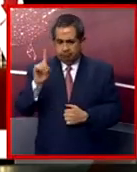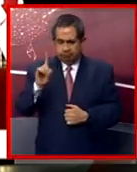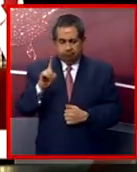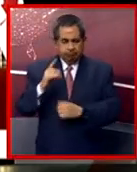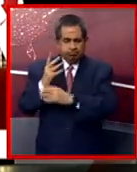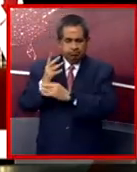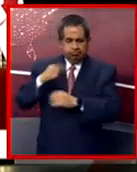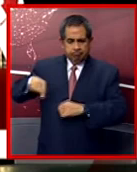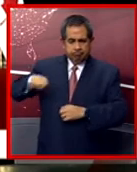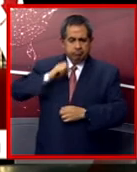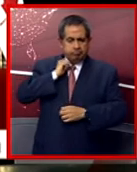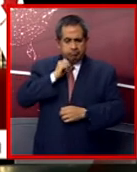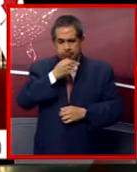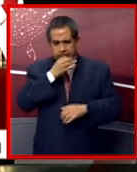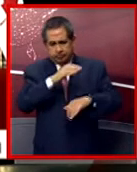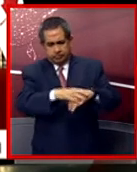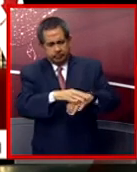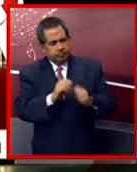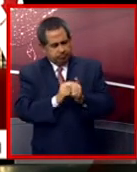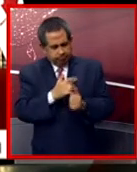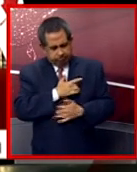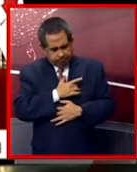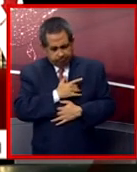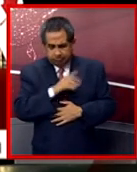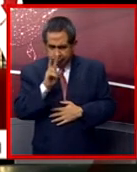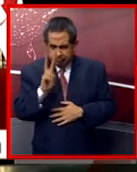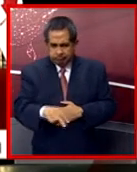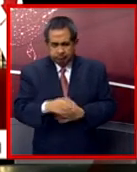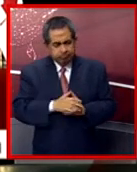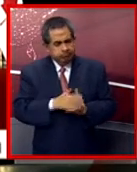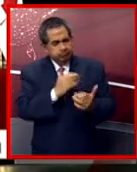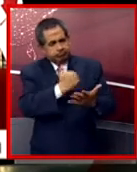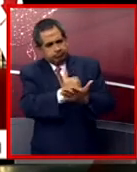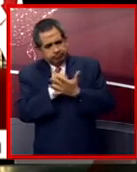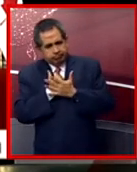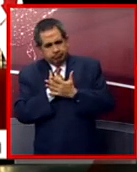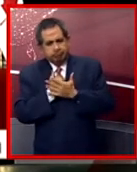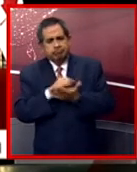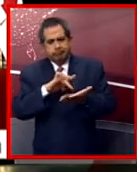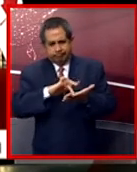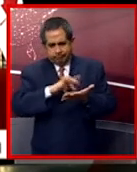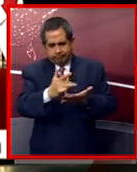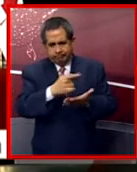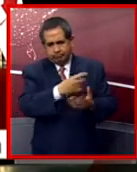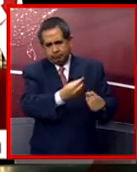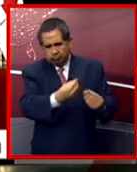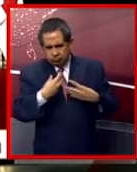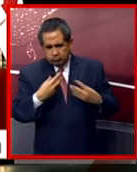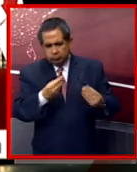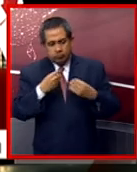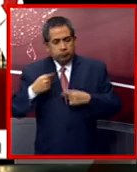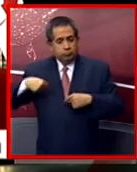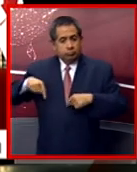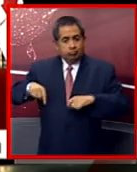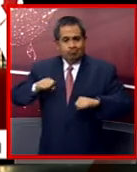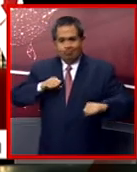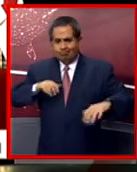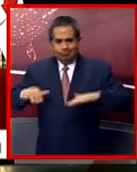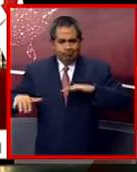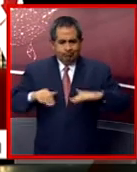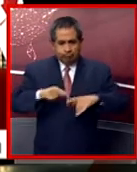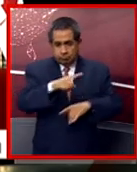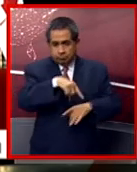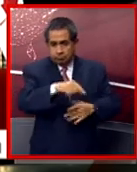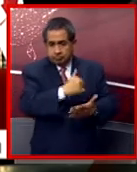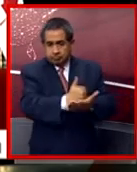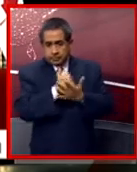la República y con todo el corazón la ayuda brindada por el pueblo canadiense tras los terremotos ocurridos recientemente.